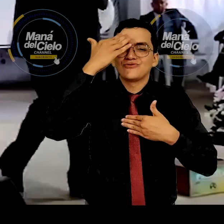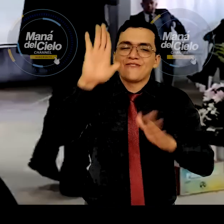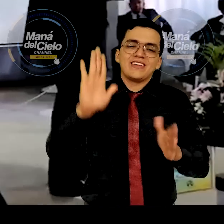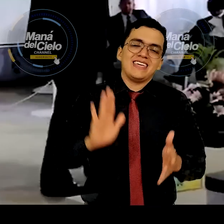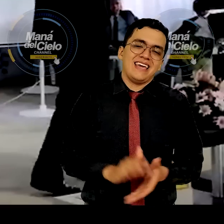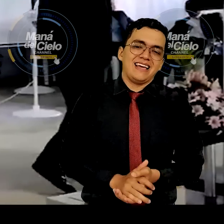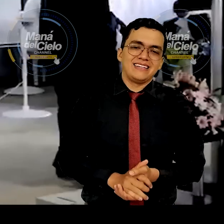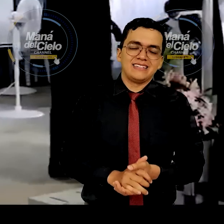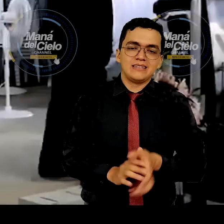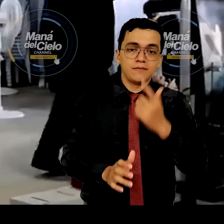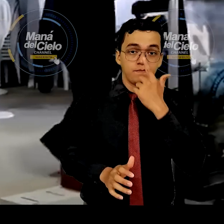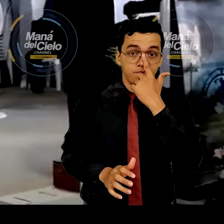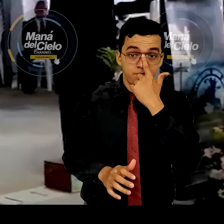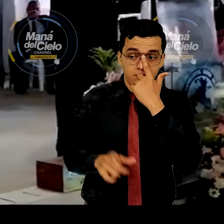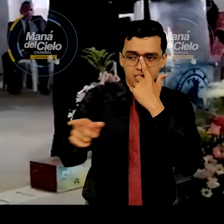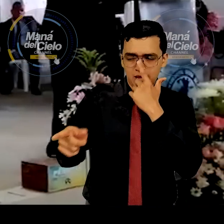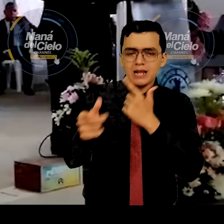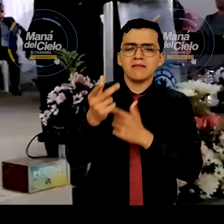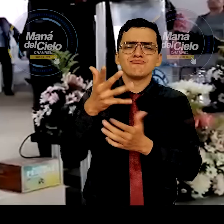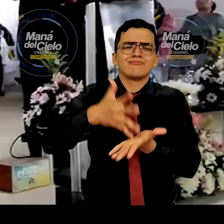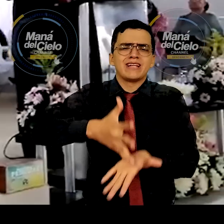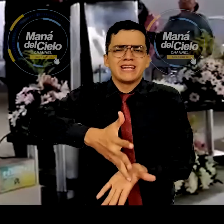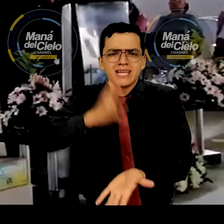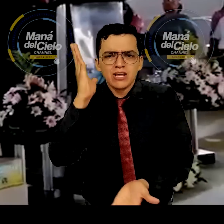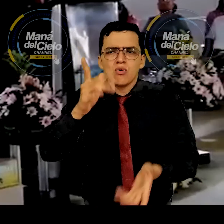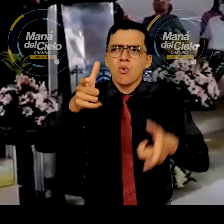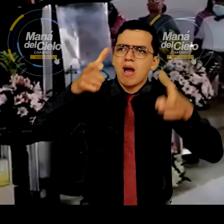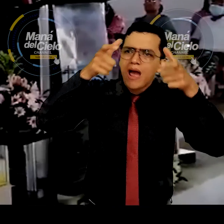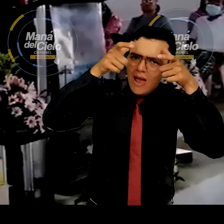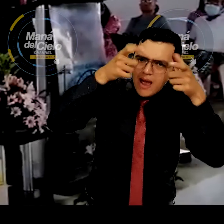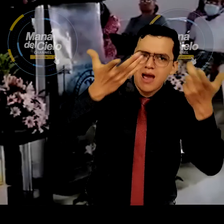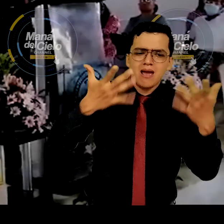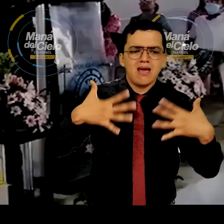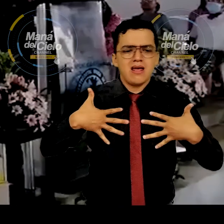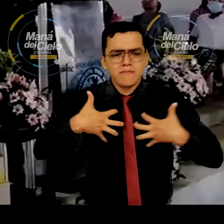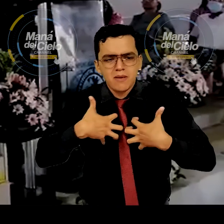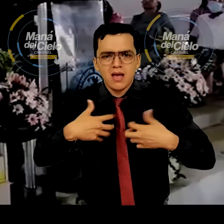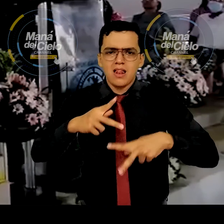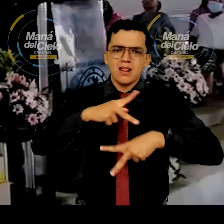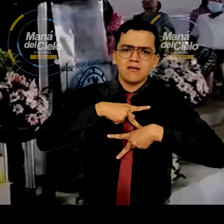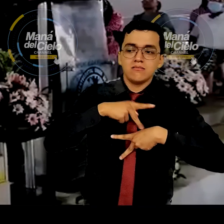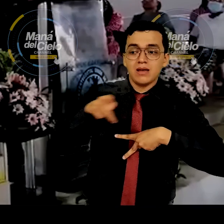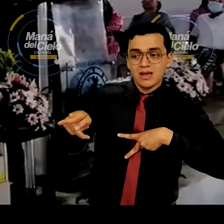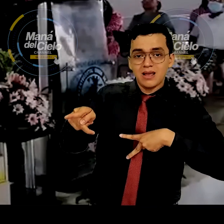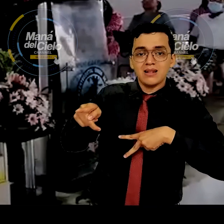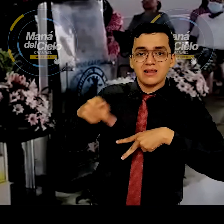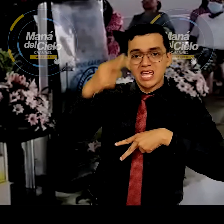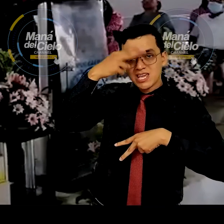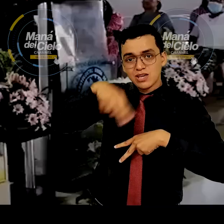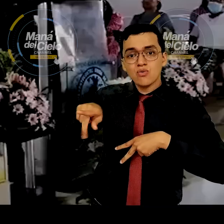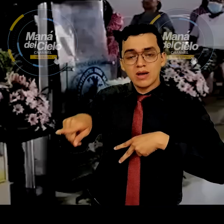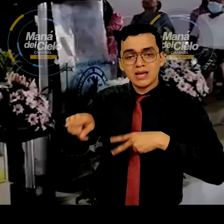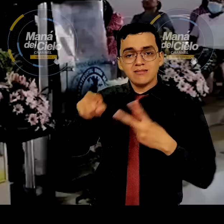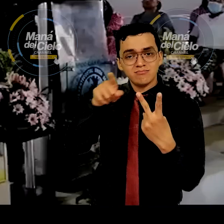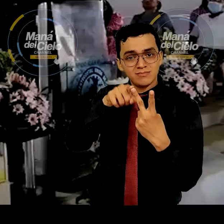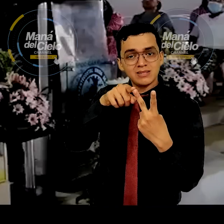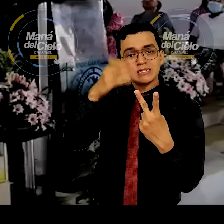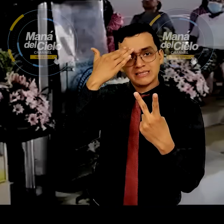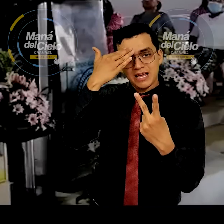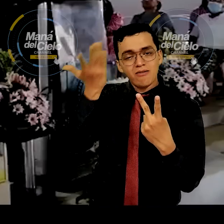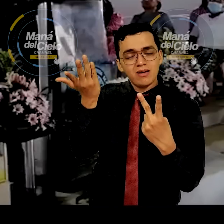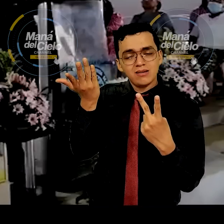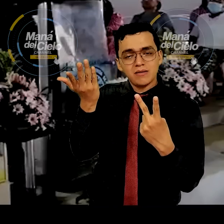Y yo pienso que los cristianos de hoy viven como mendigos, siendo dueños de